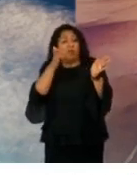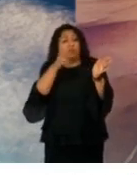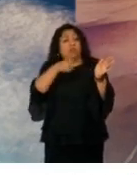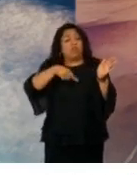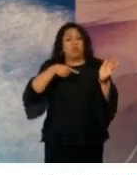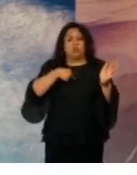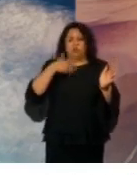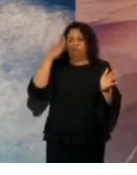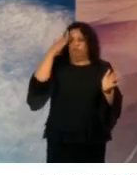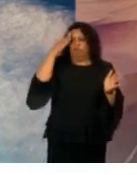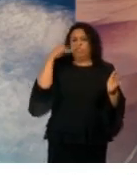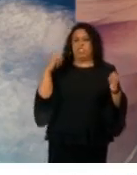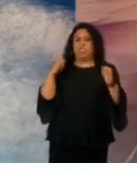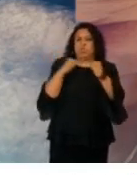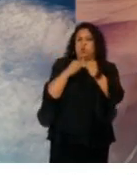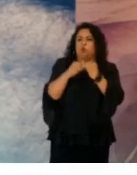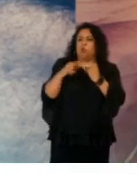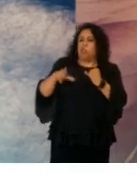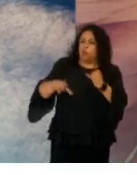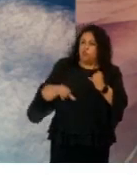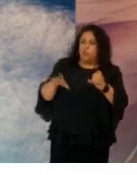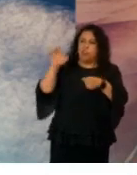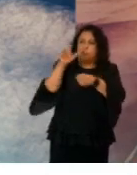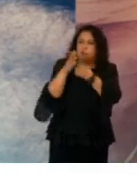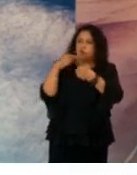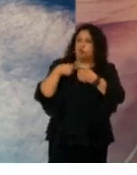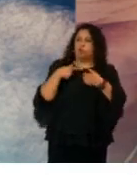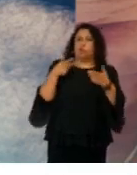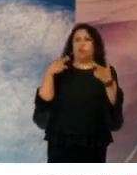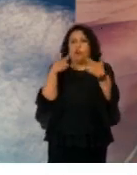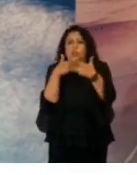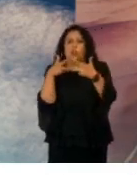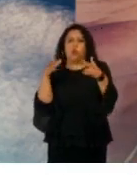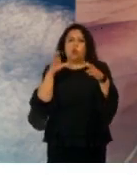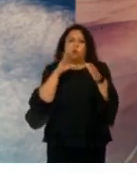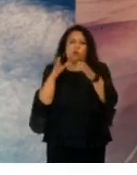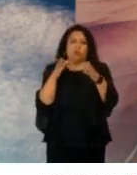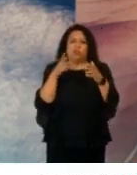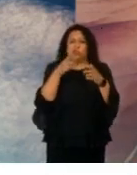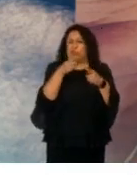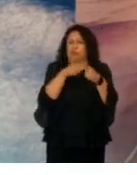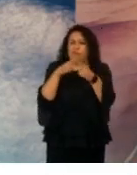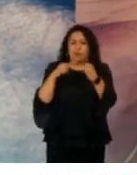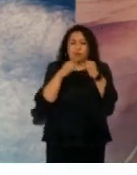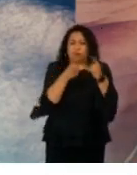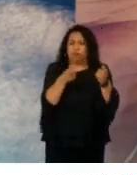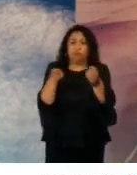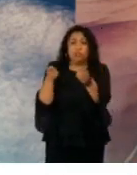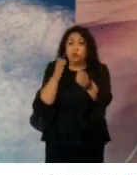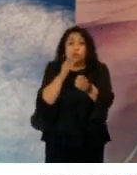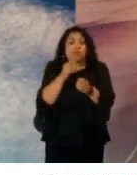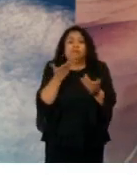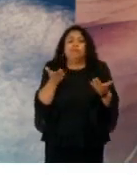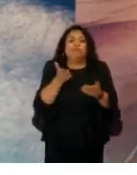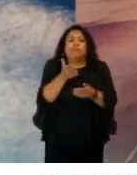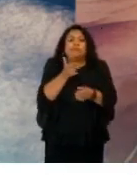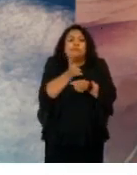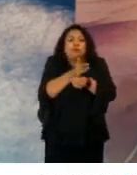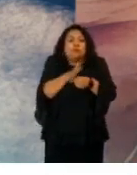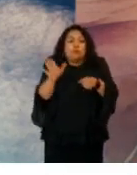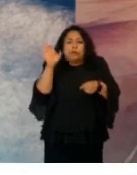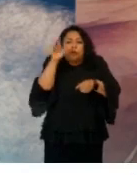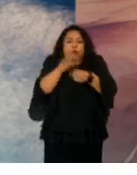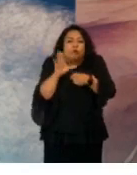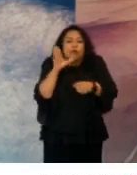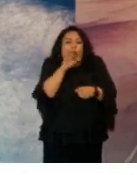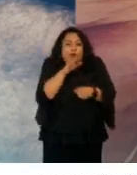puedan dominar las instituciones públicas, culturales, sociales, religiosas, comunicativas, etc., no va a haber posibilidad de que la cultura